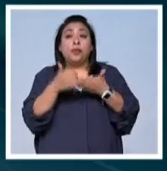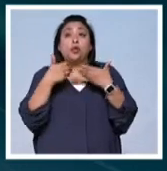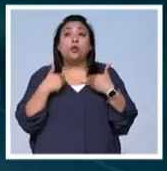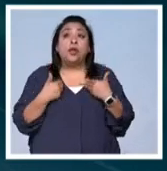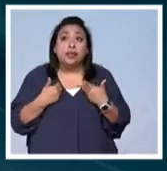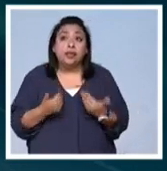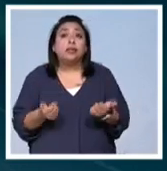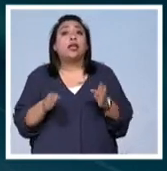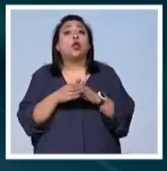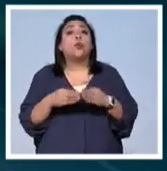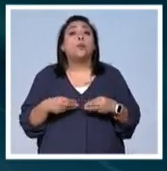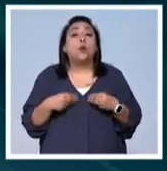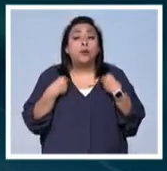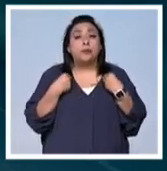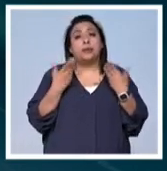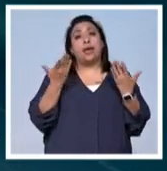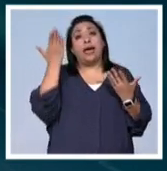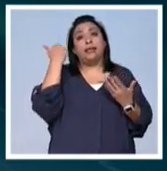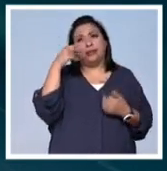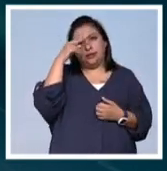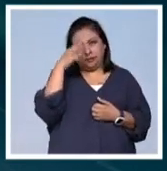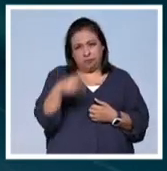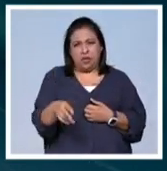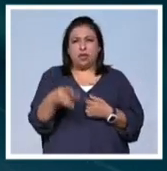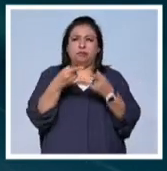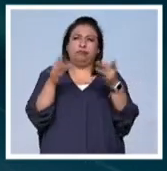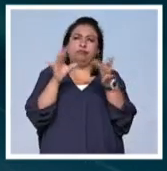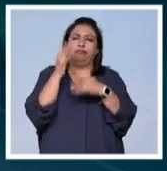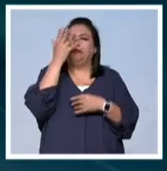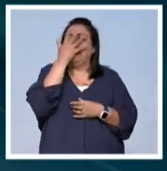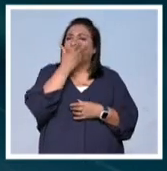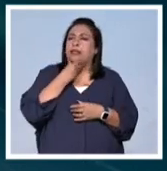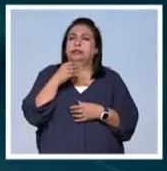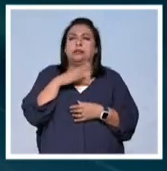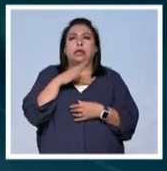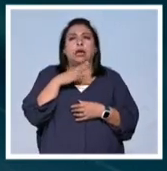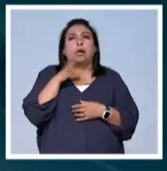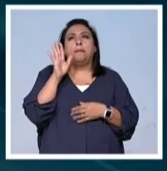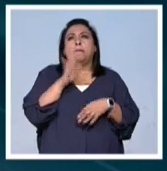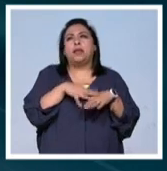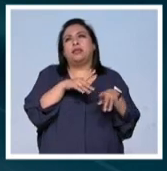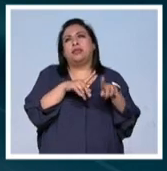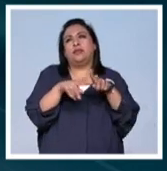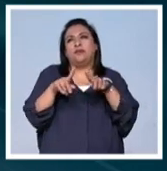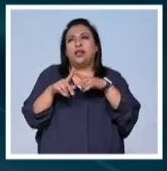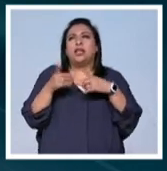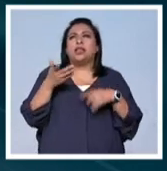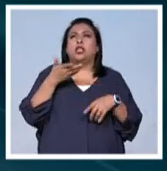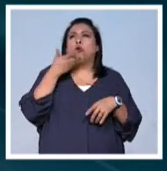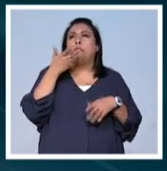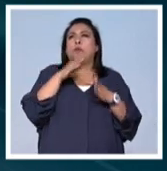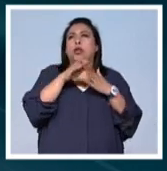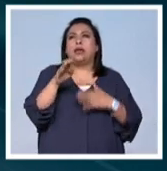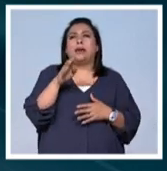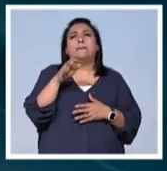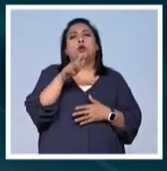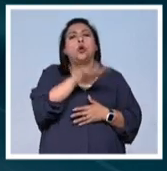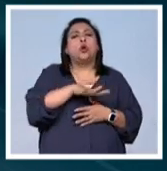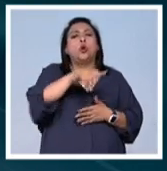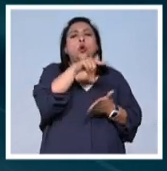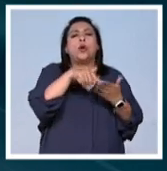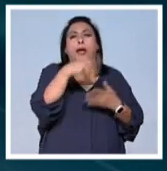entender cómo se vivía aquel México Crónica fantásticas que tiene de manera particular de varios tradicionales como el barrio de Coyoacán